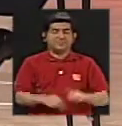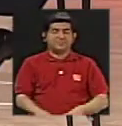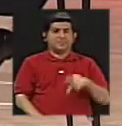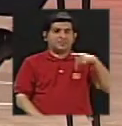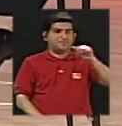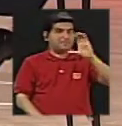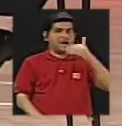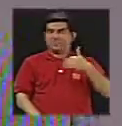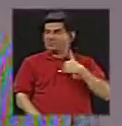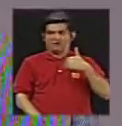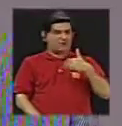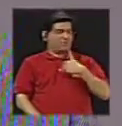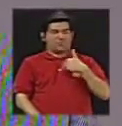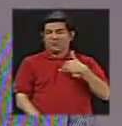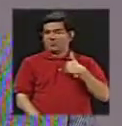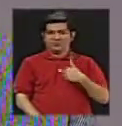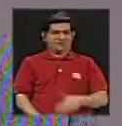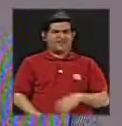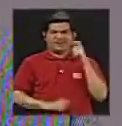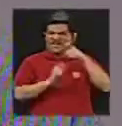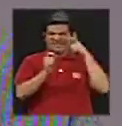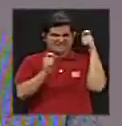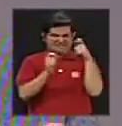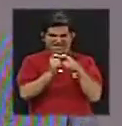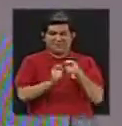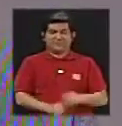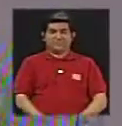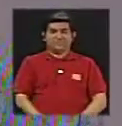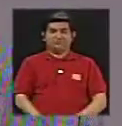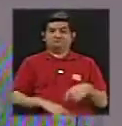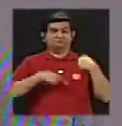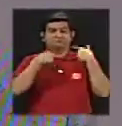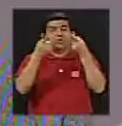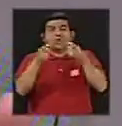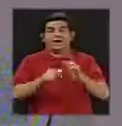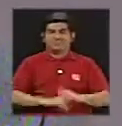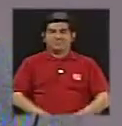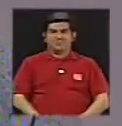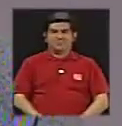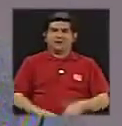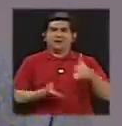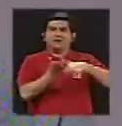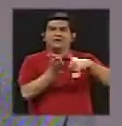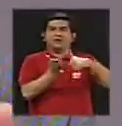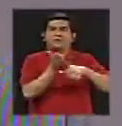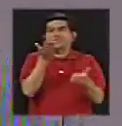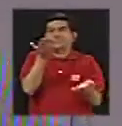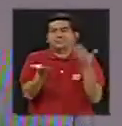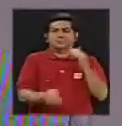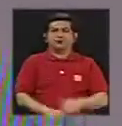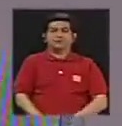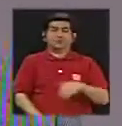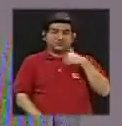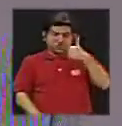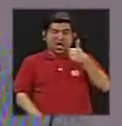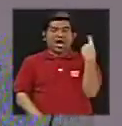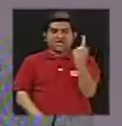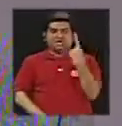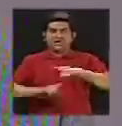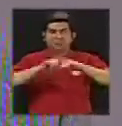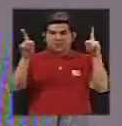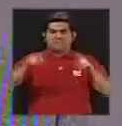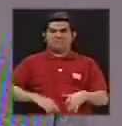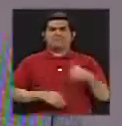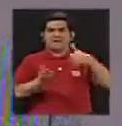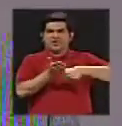tiene en sentido estricto, no acuda. Y entonces la votación gane siempre, pero con